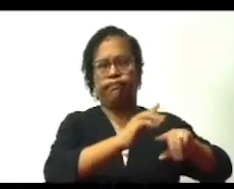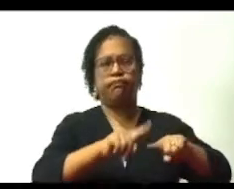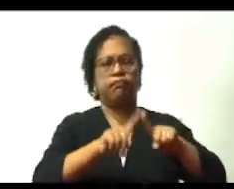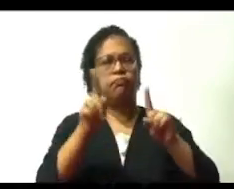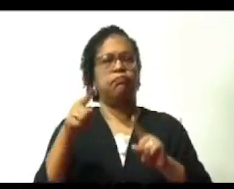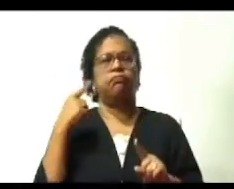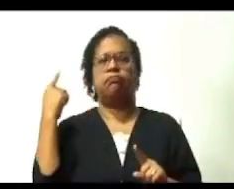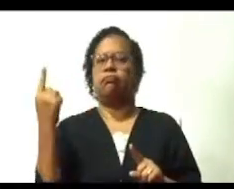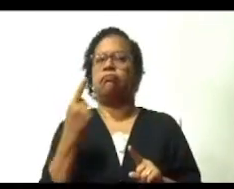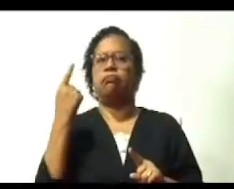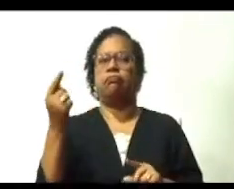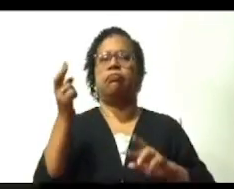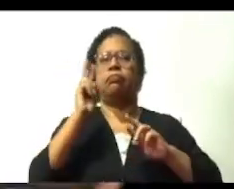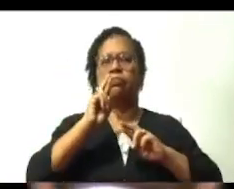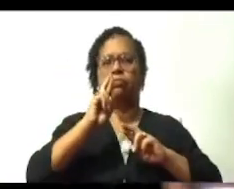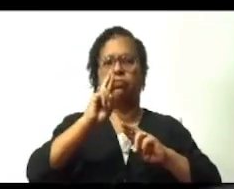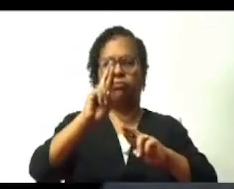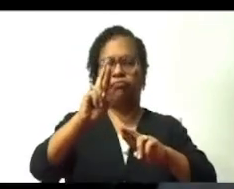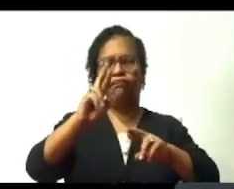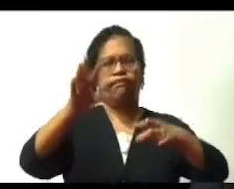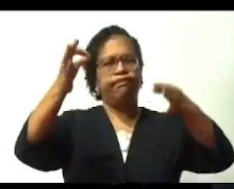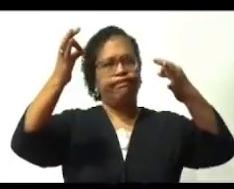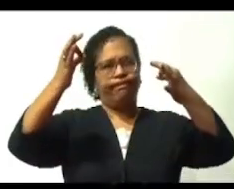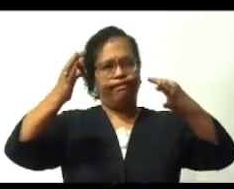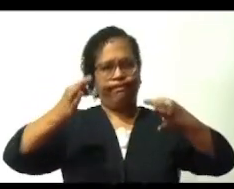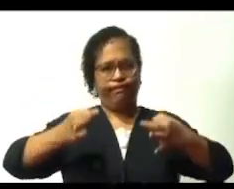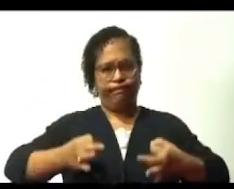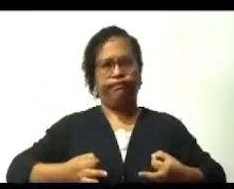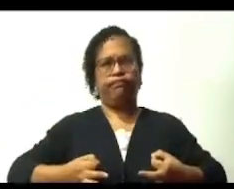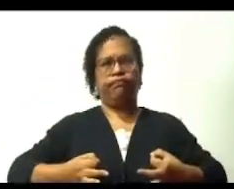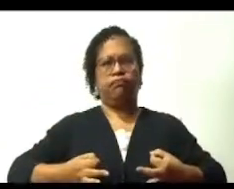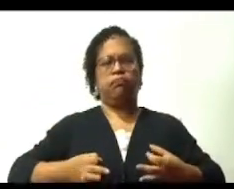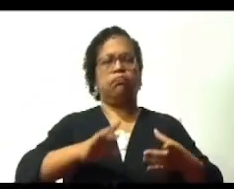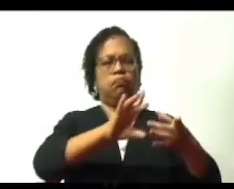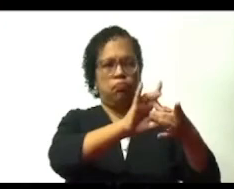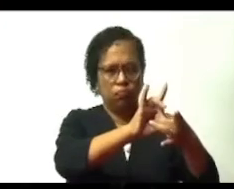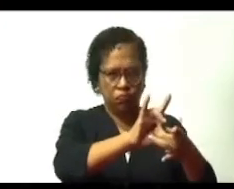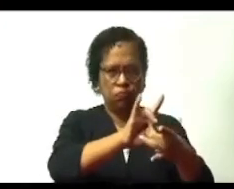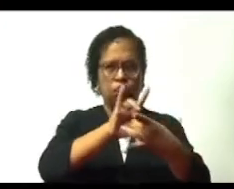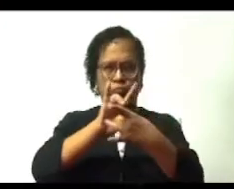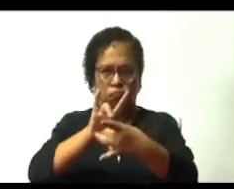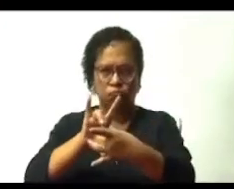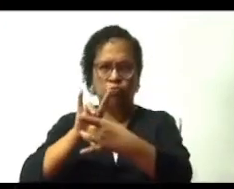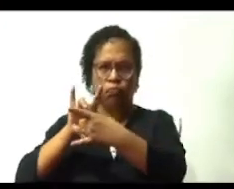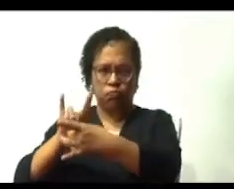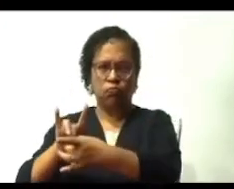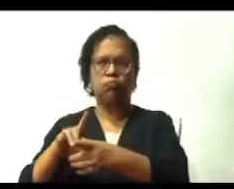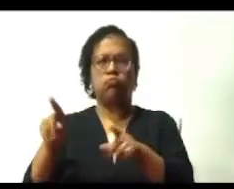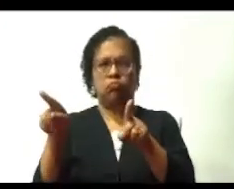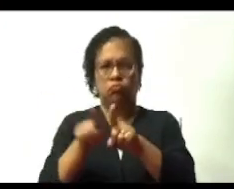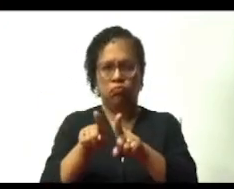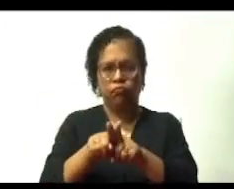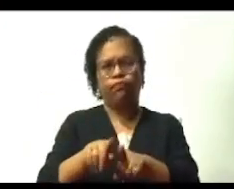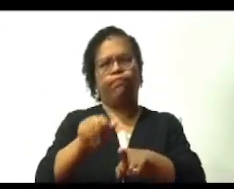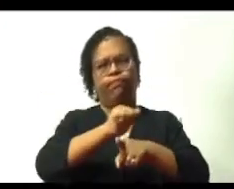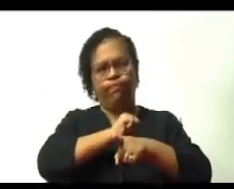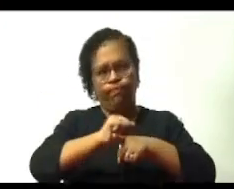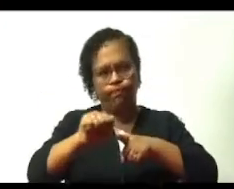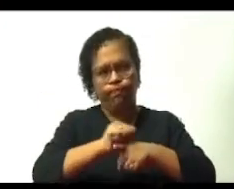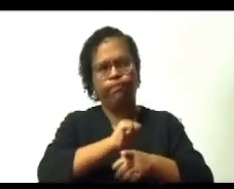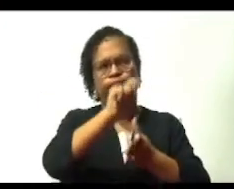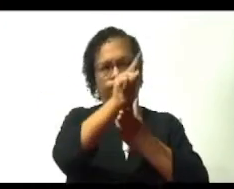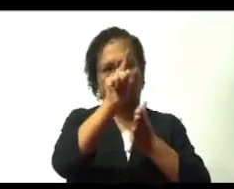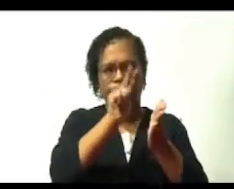respeto, con el debido respeto del compañerismo y de la práctica legislativa. Y ese